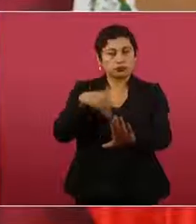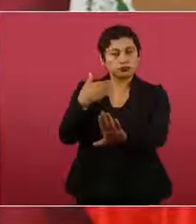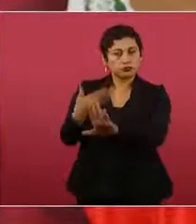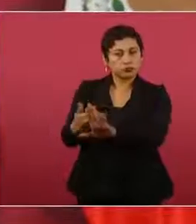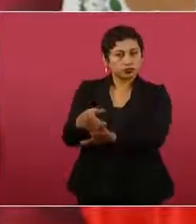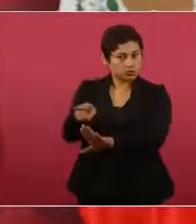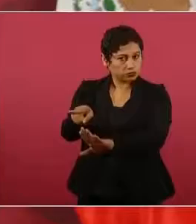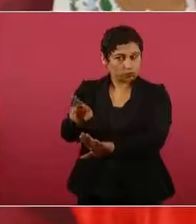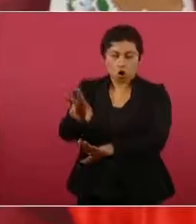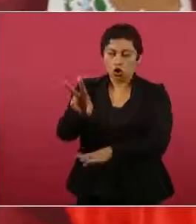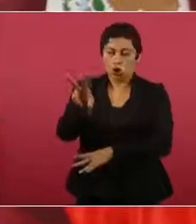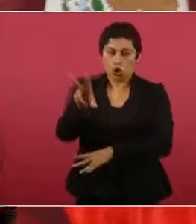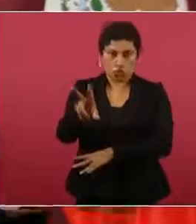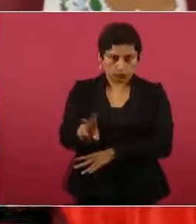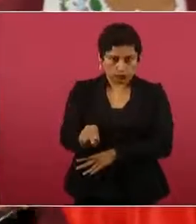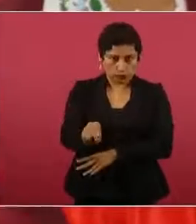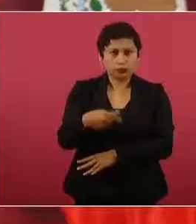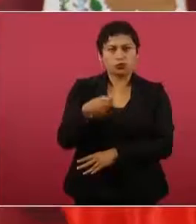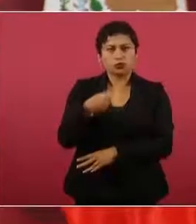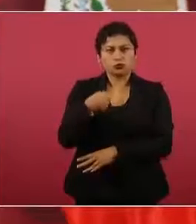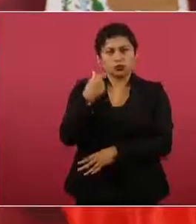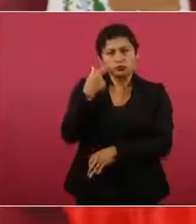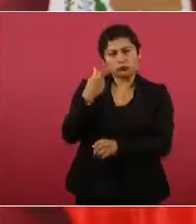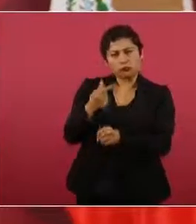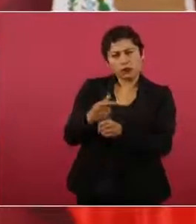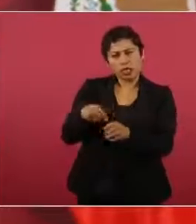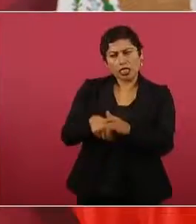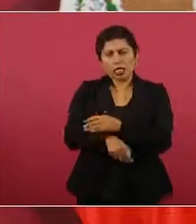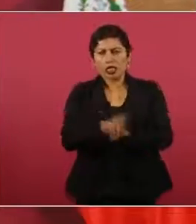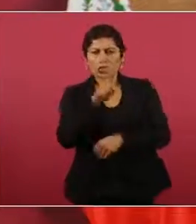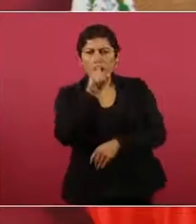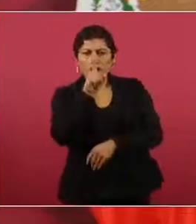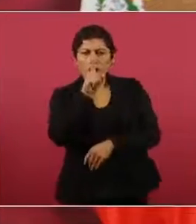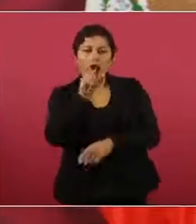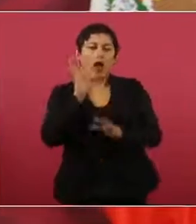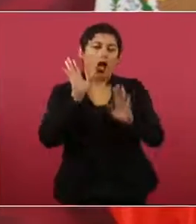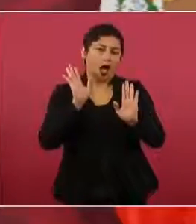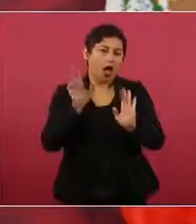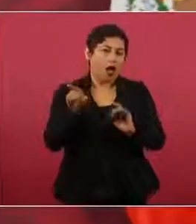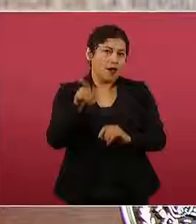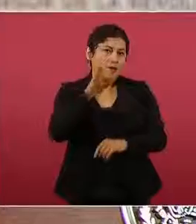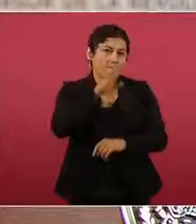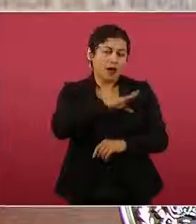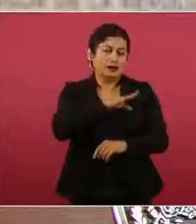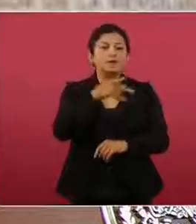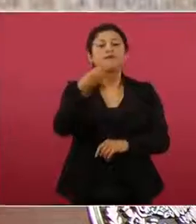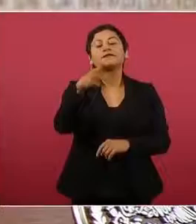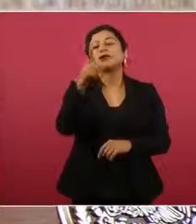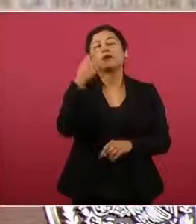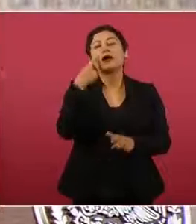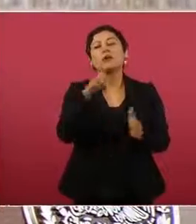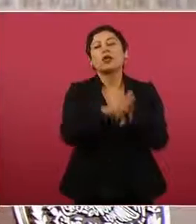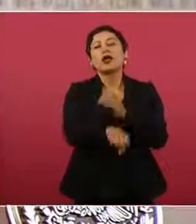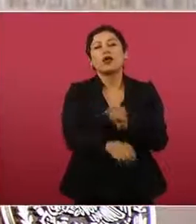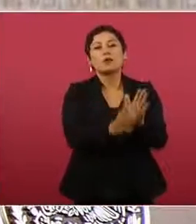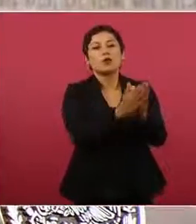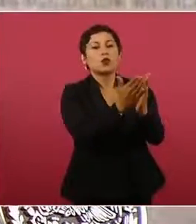corrupción, pero si alguien aparece en la lista de Forbes